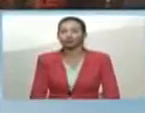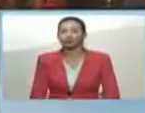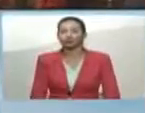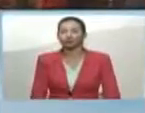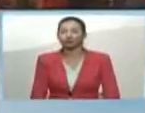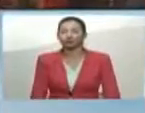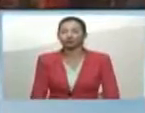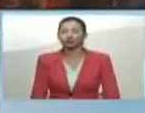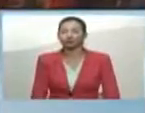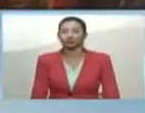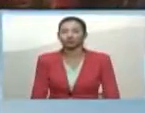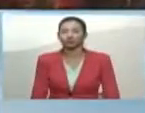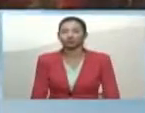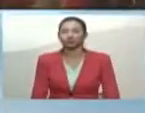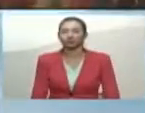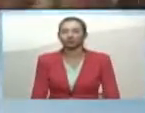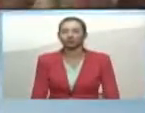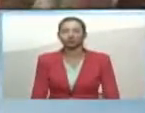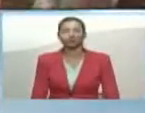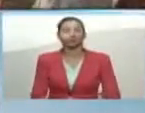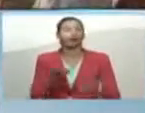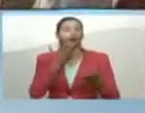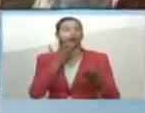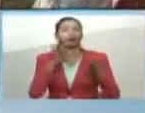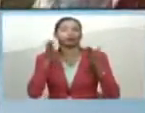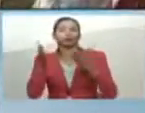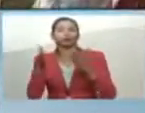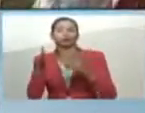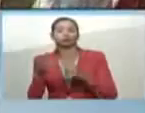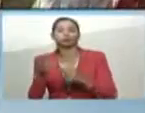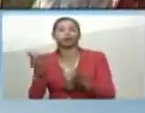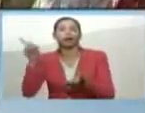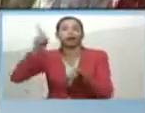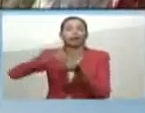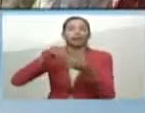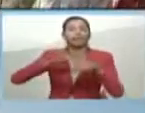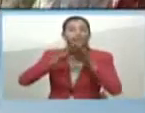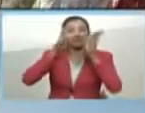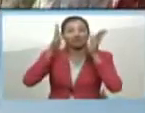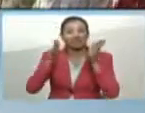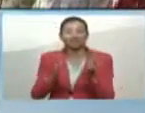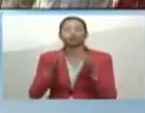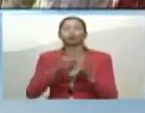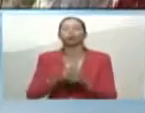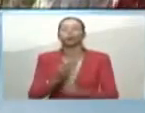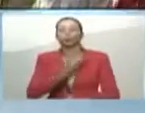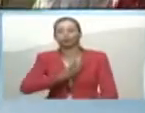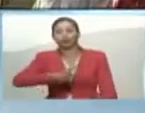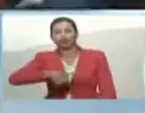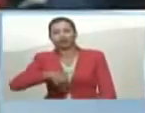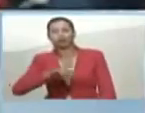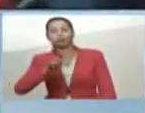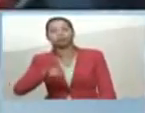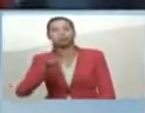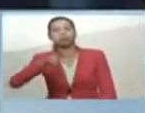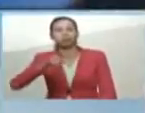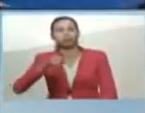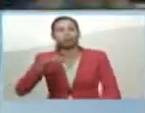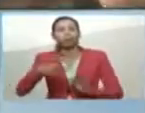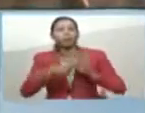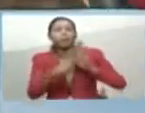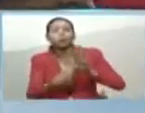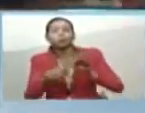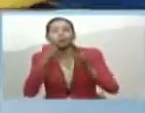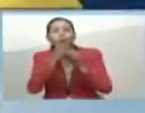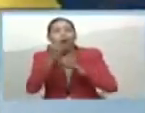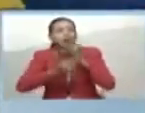de momentos televisivos como la llegada de un ministro o del presidente, sino del trabajo que se hace en los